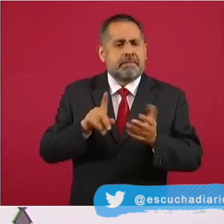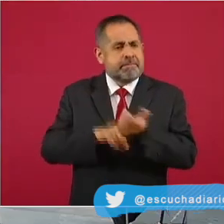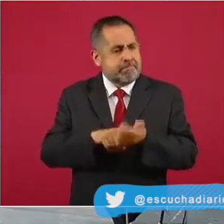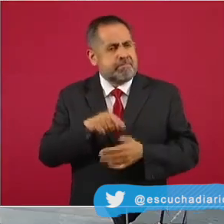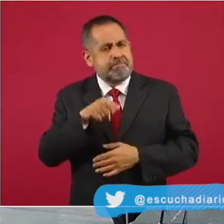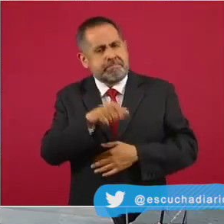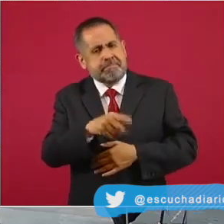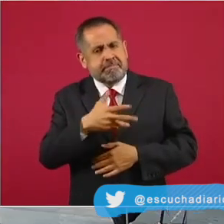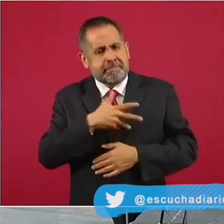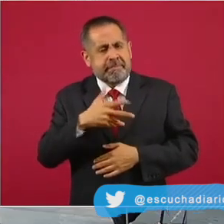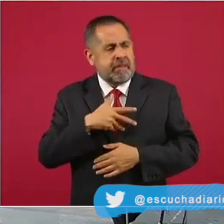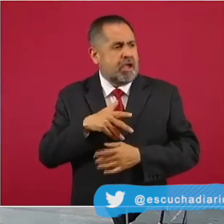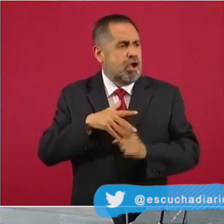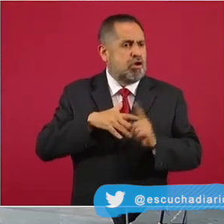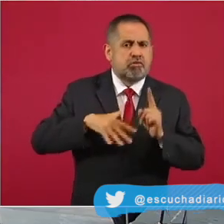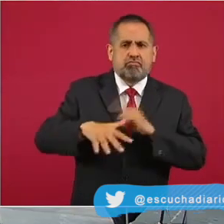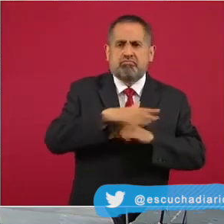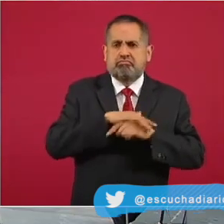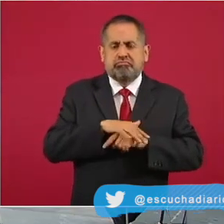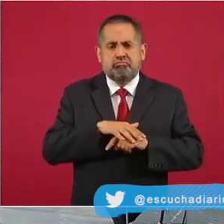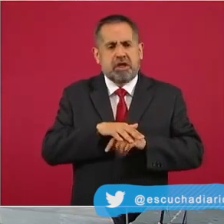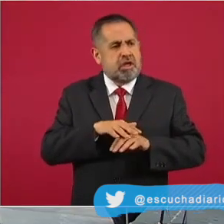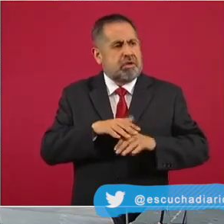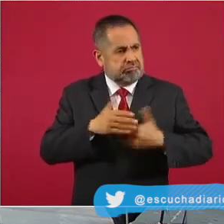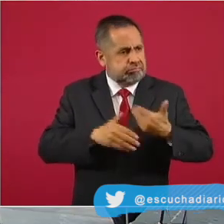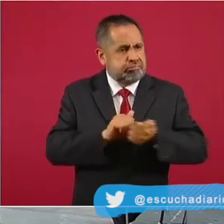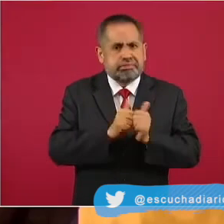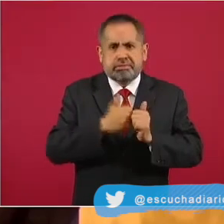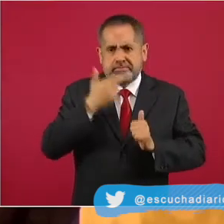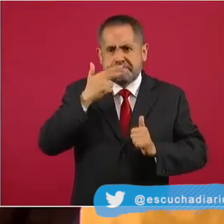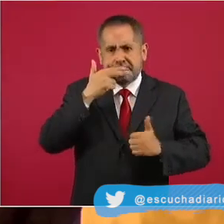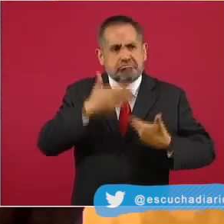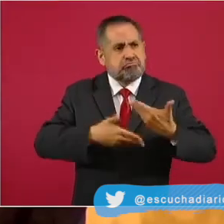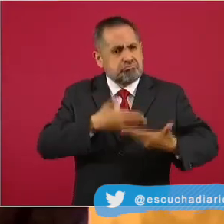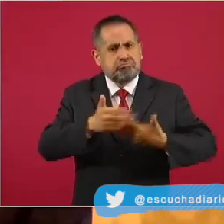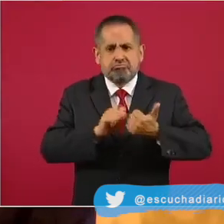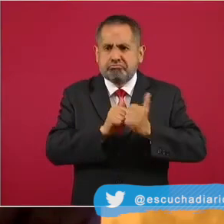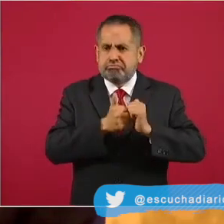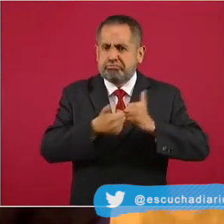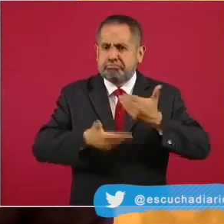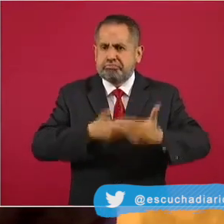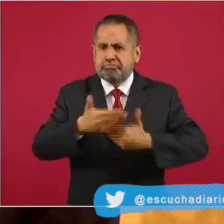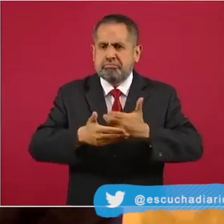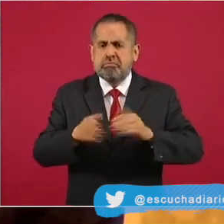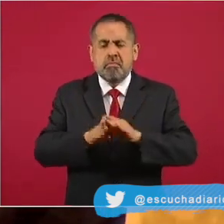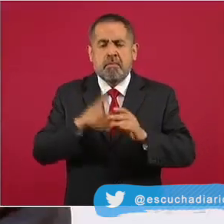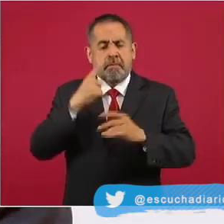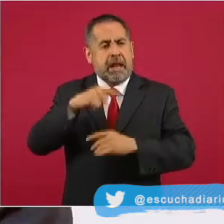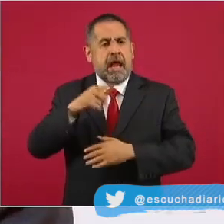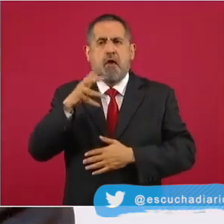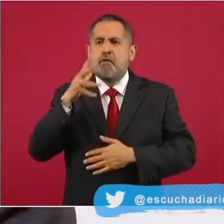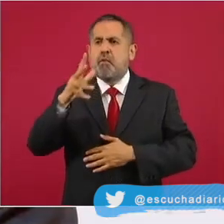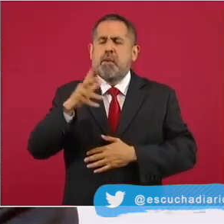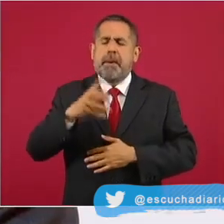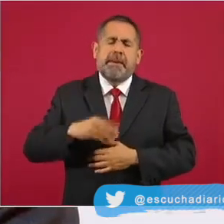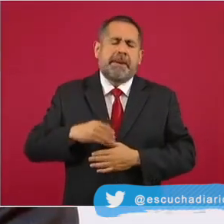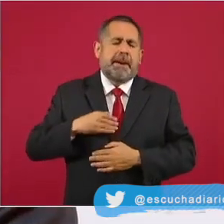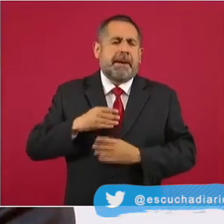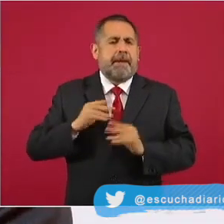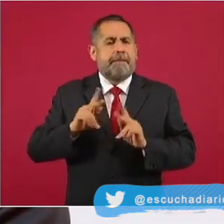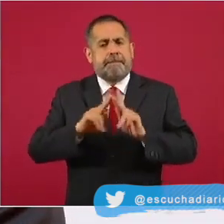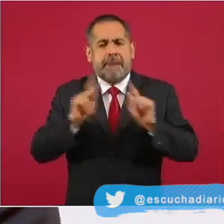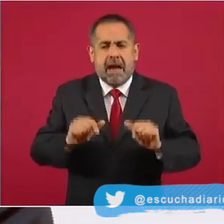tener condiciones para seguir progresando y vivir en paz,